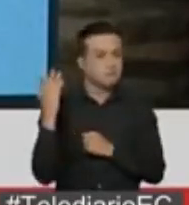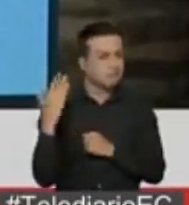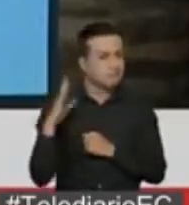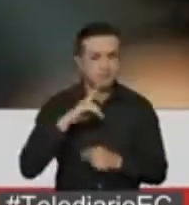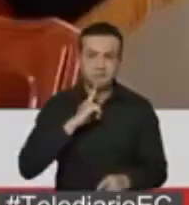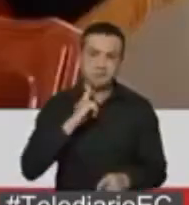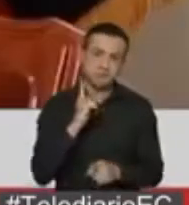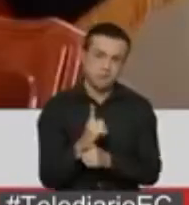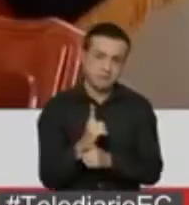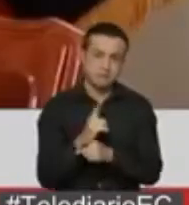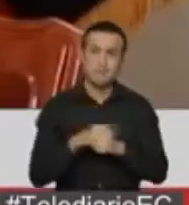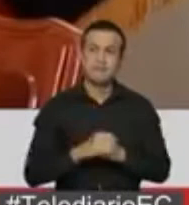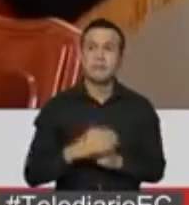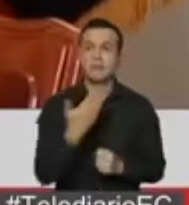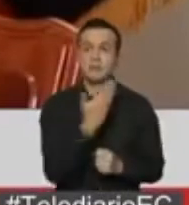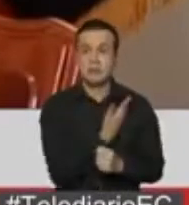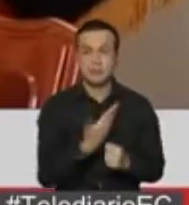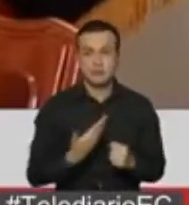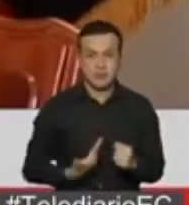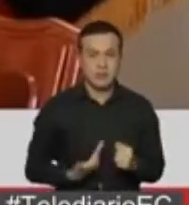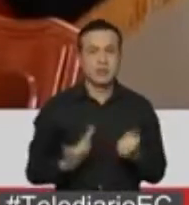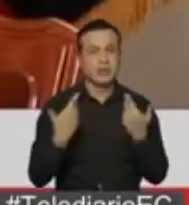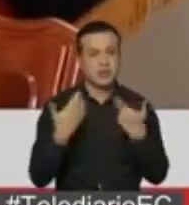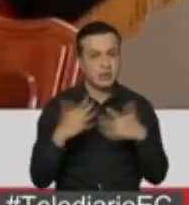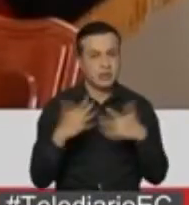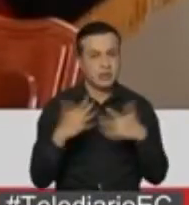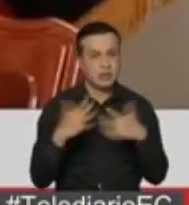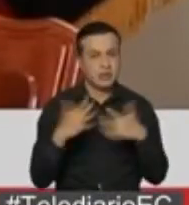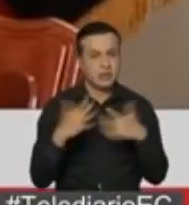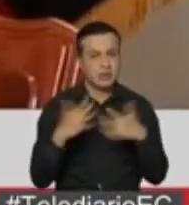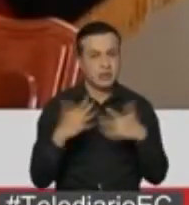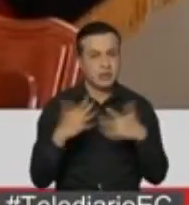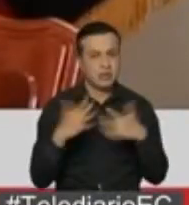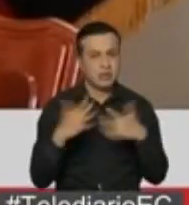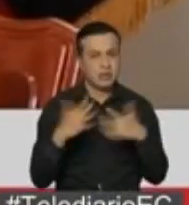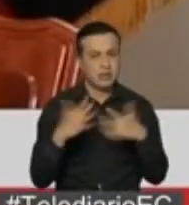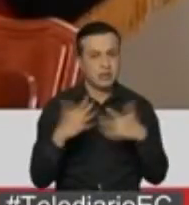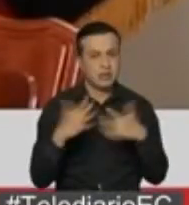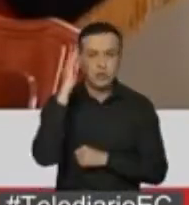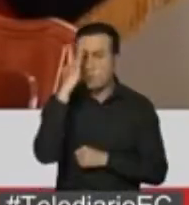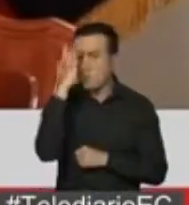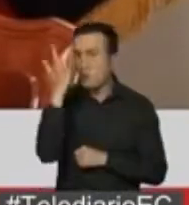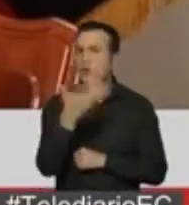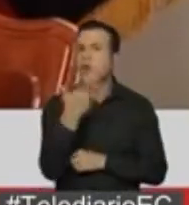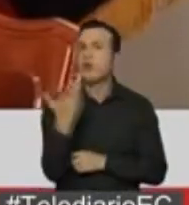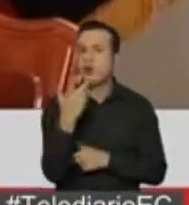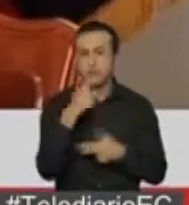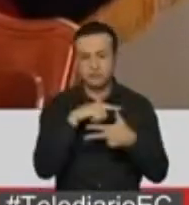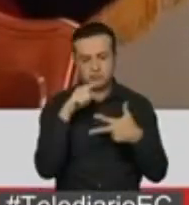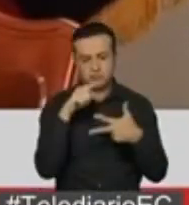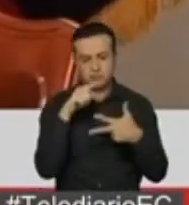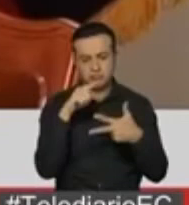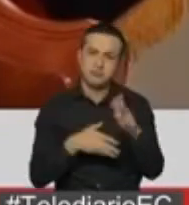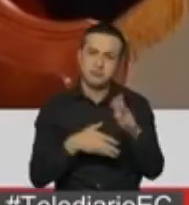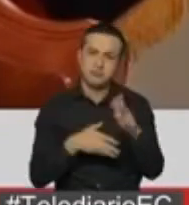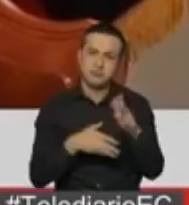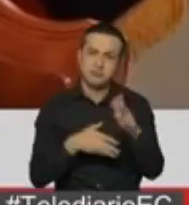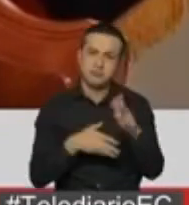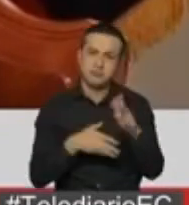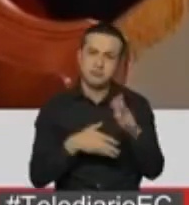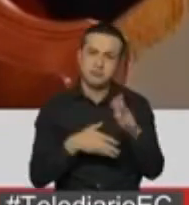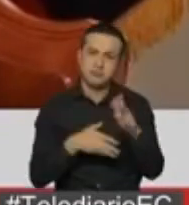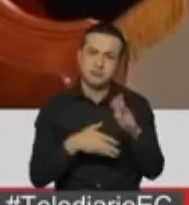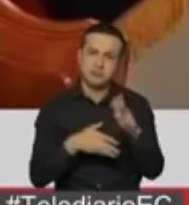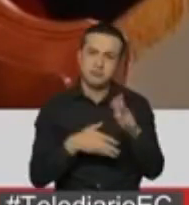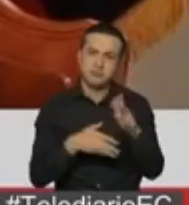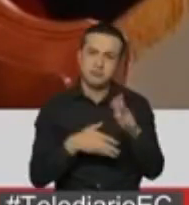este puesto. El presidente ha explicado ya cuáles son las razones que le motivaron a enviar esta terna, cuál es el análisis que ha hecho,